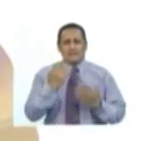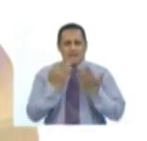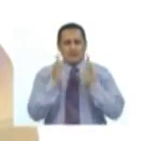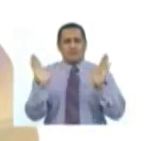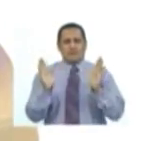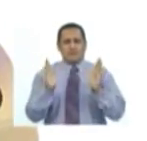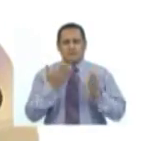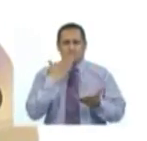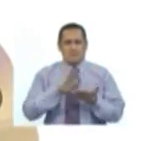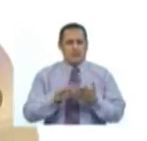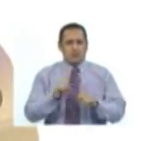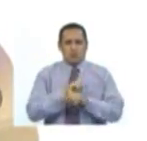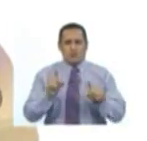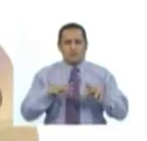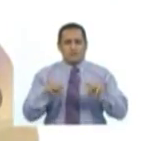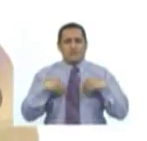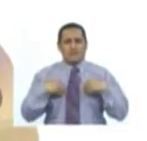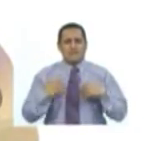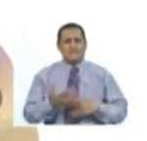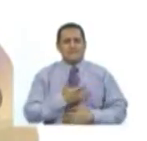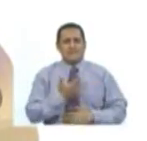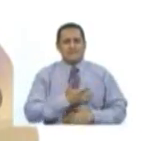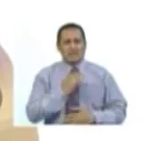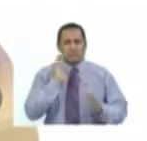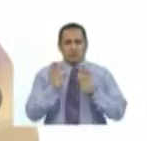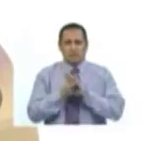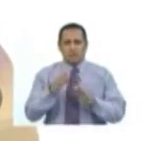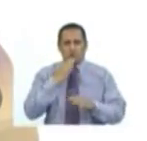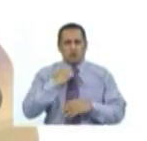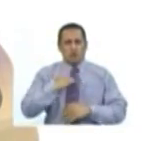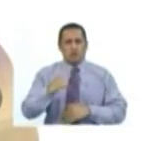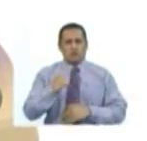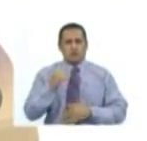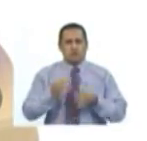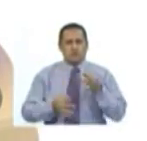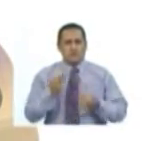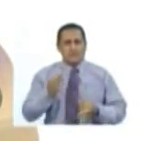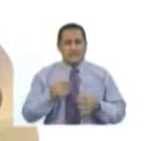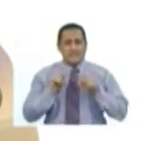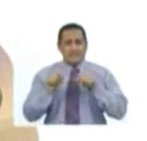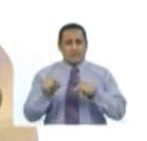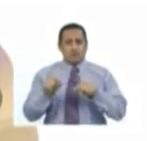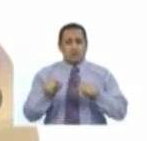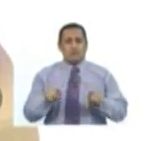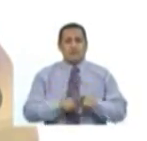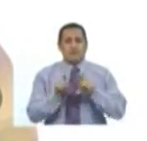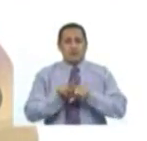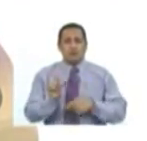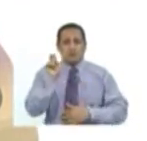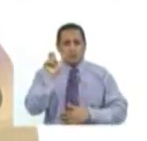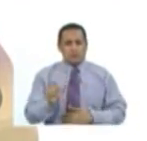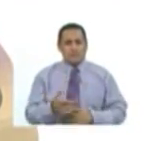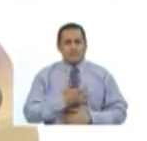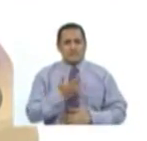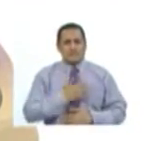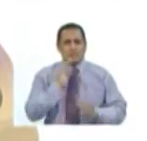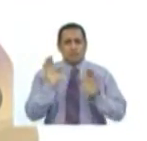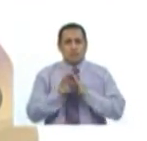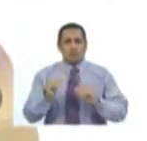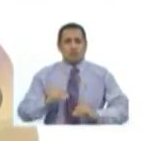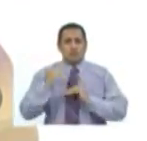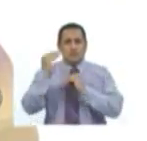abiertamente injusto, siente arbitrariedad. Y eso que uno puede sentir en el ámbito